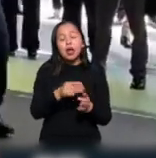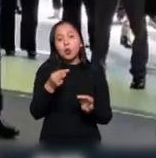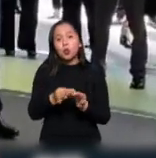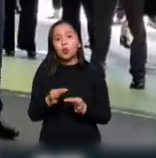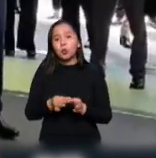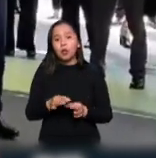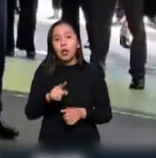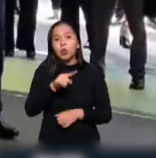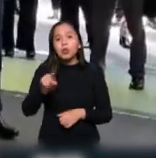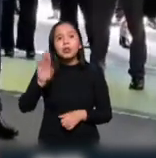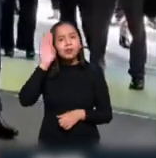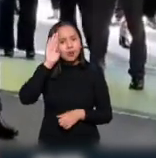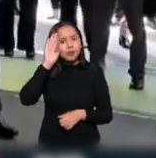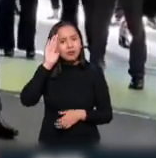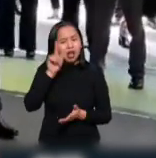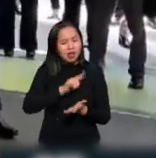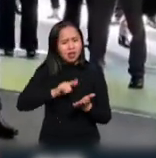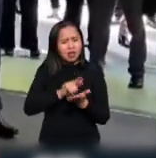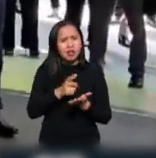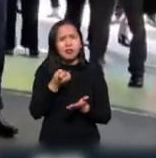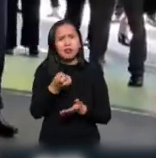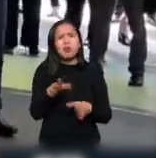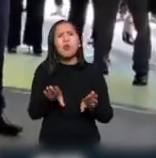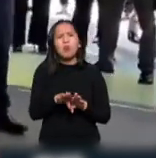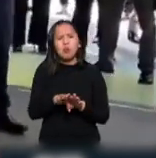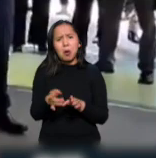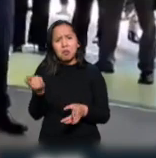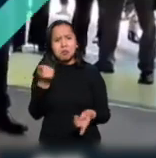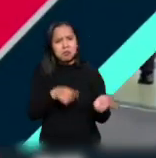si no acatan la ley, eso es la dictadura.